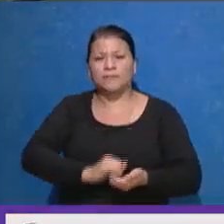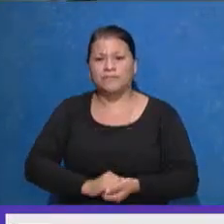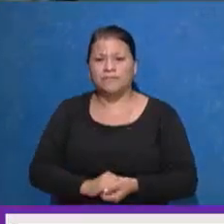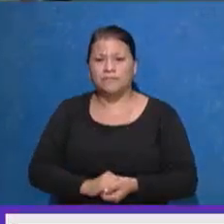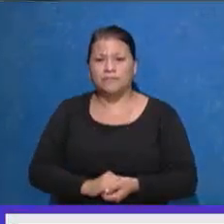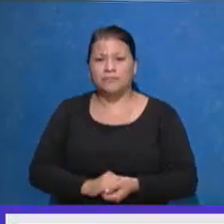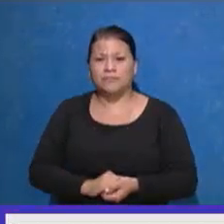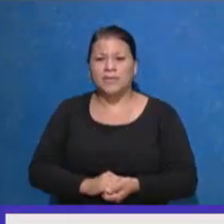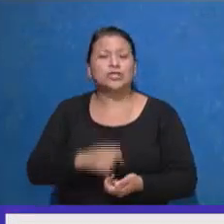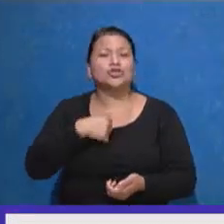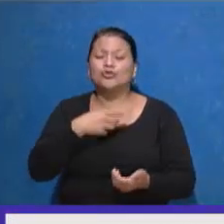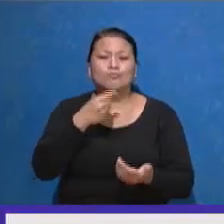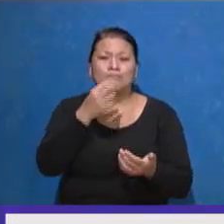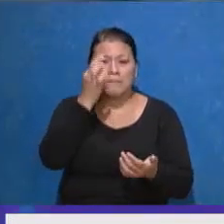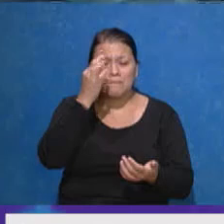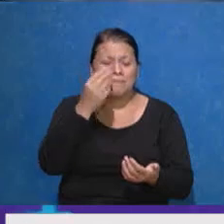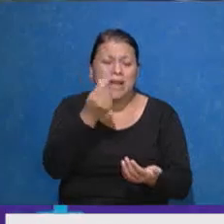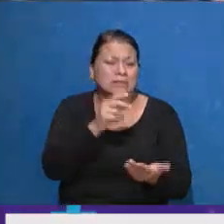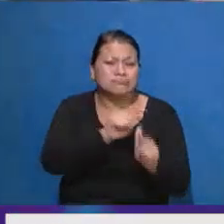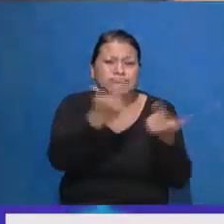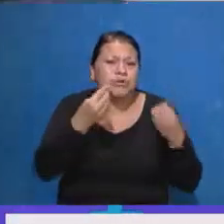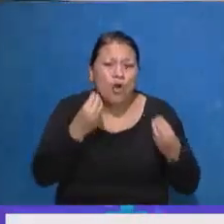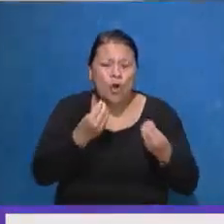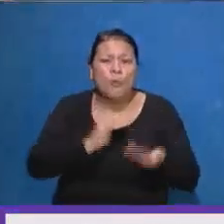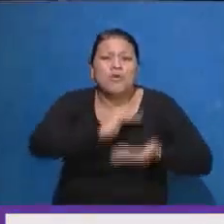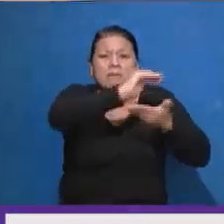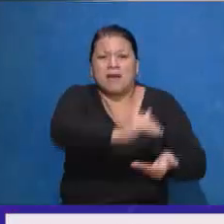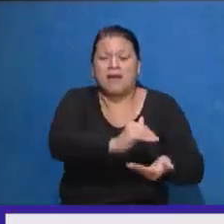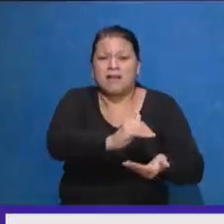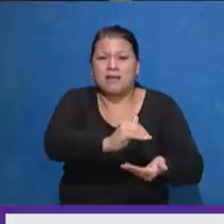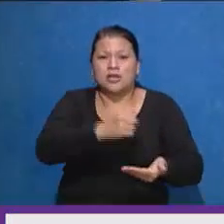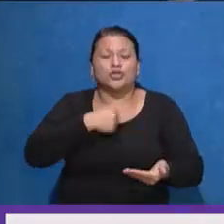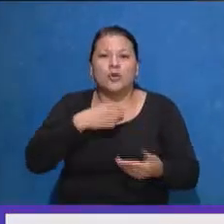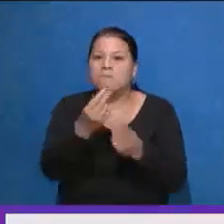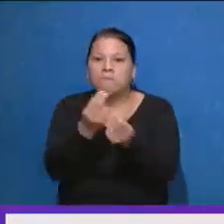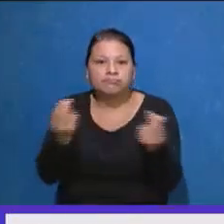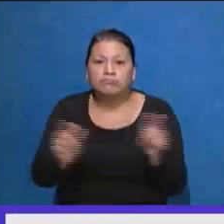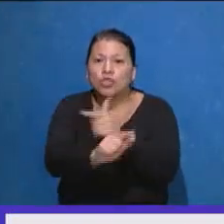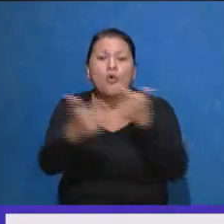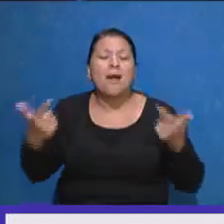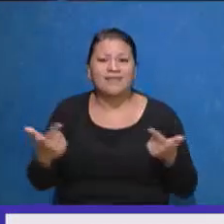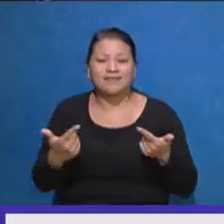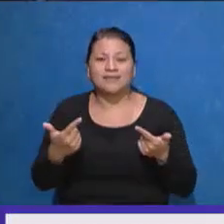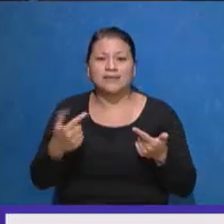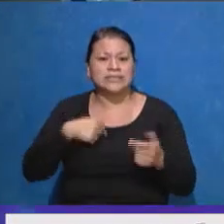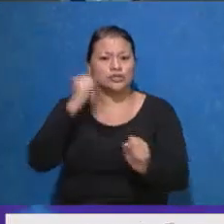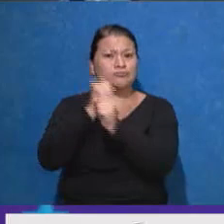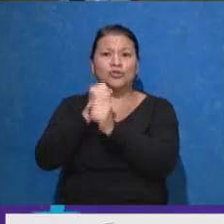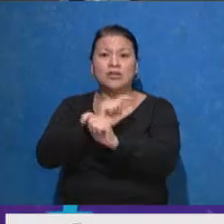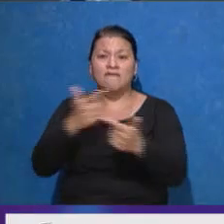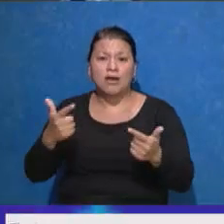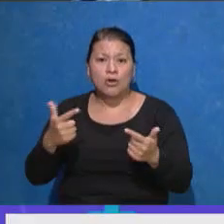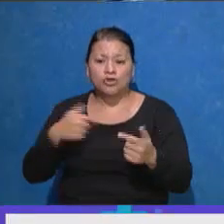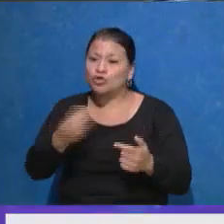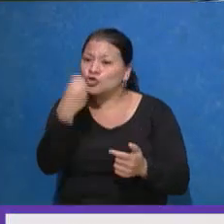no iba a poder cumplir. A ver, no tengo un peso, querido. Si no trabajo,